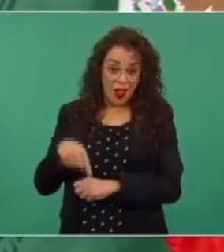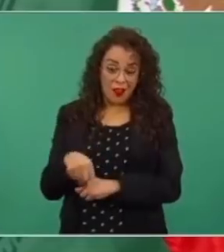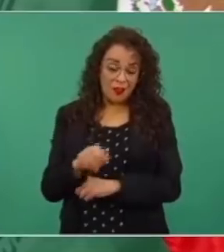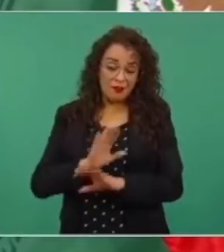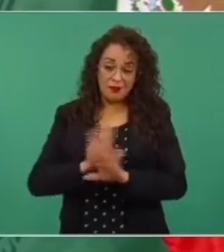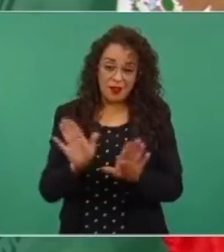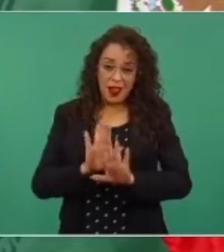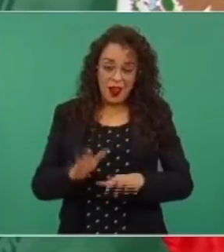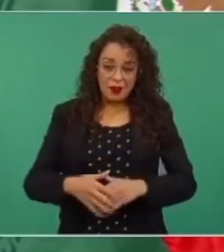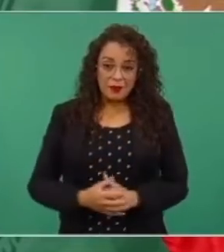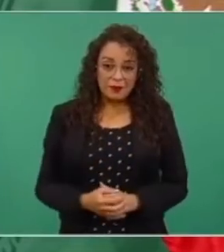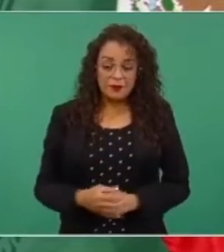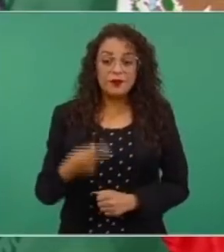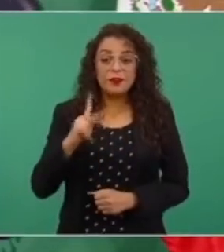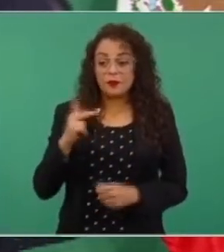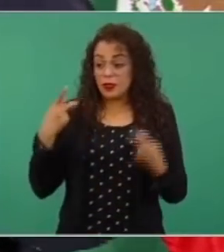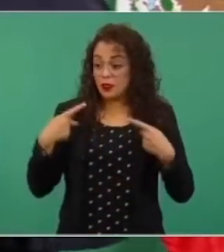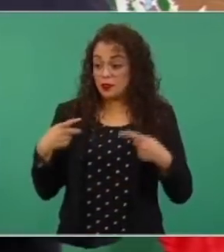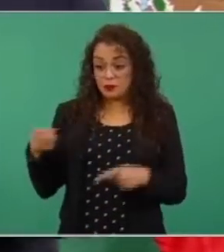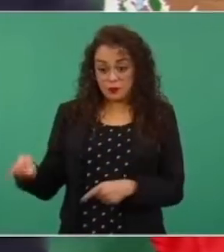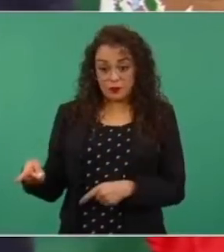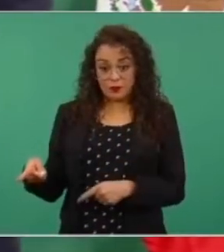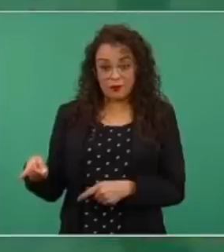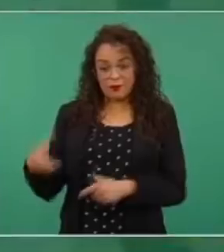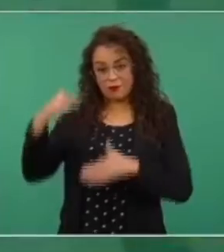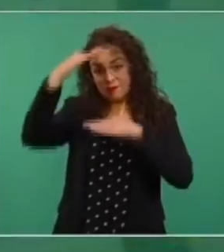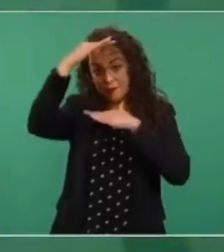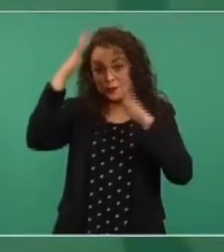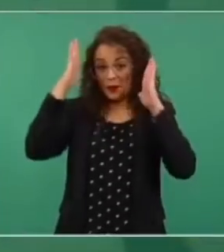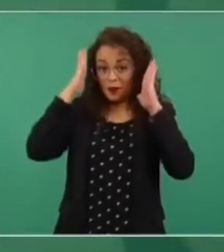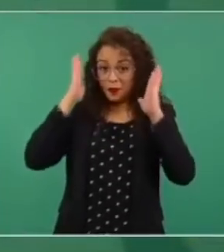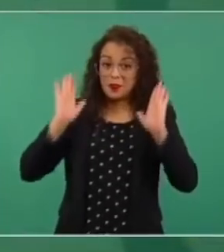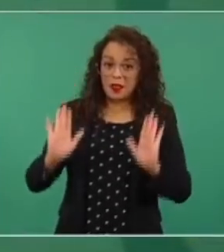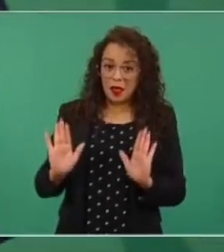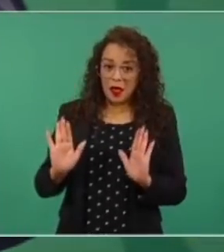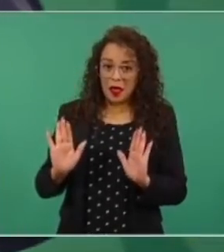los conservadores, unos por intereses,